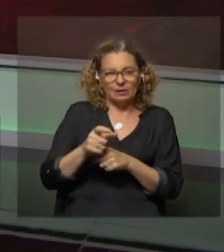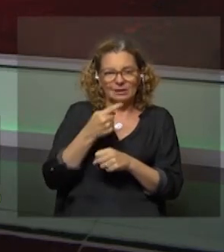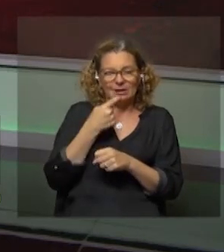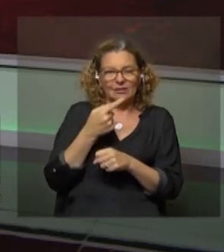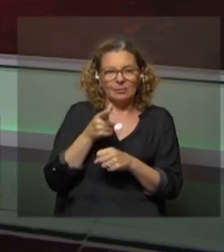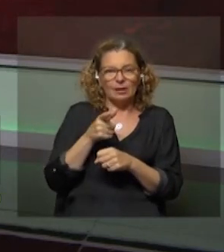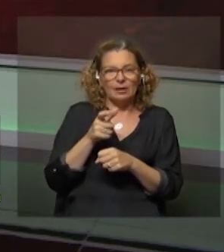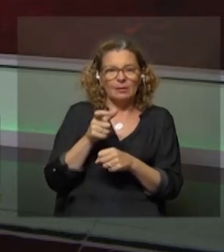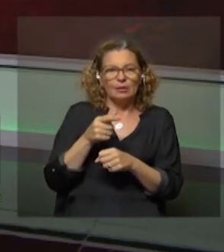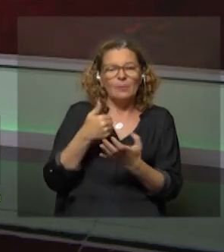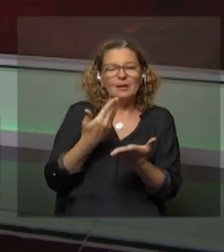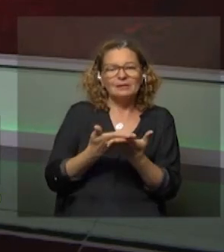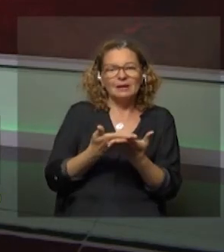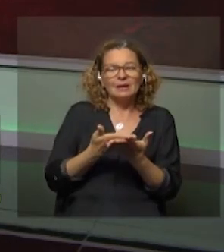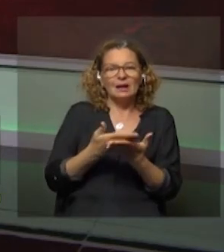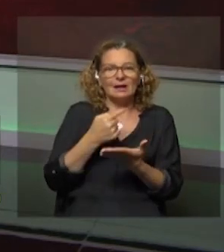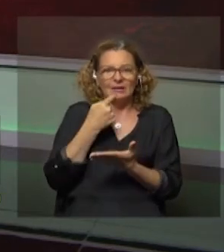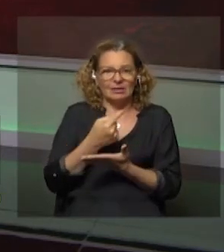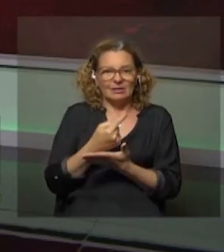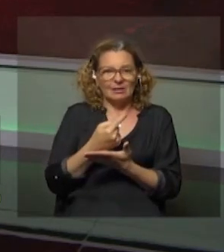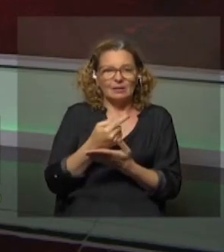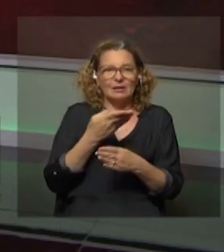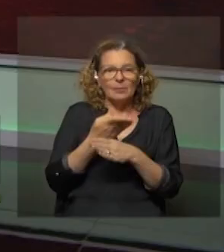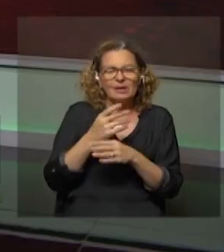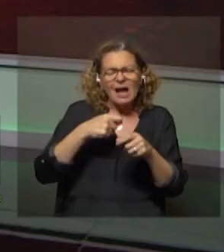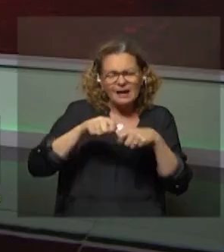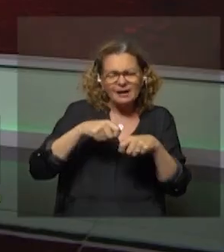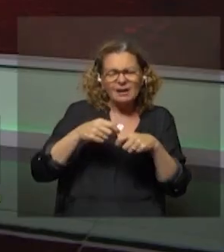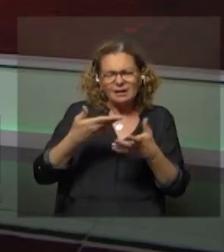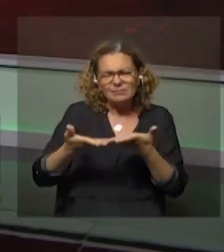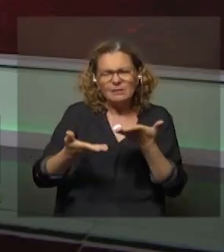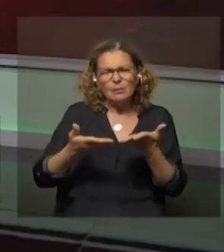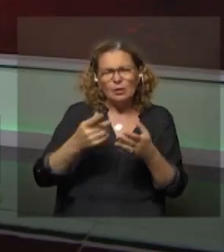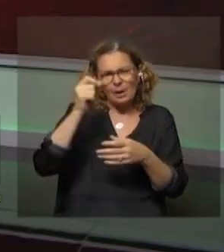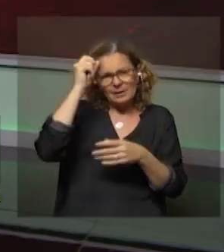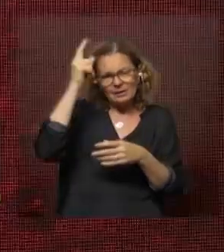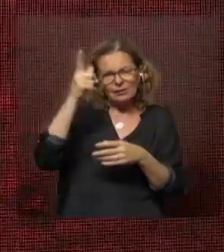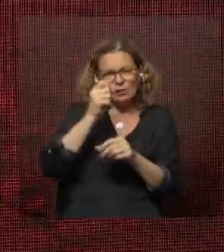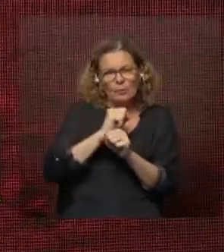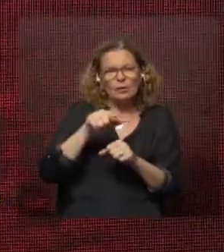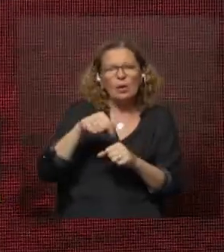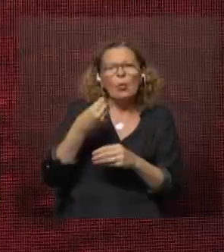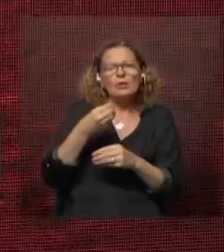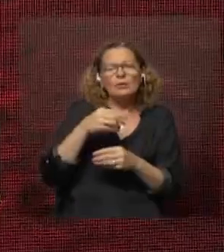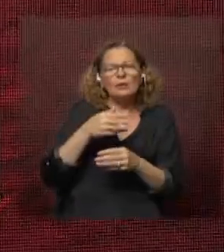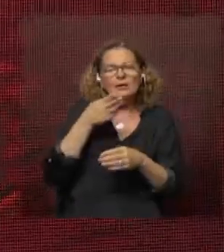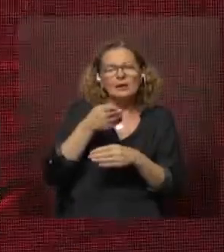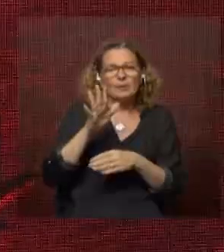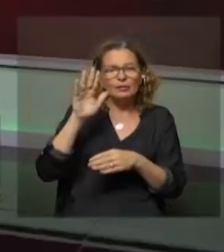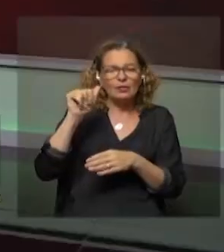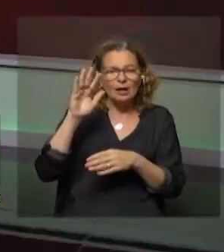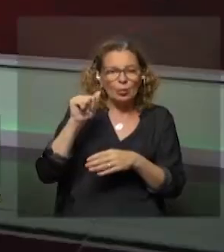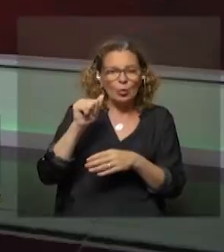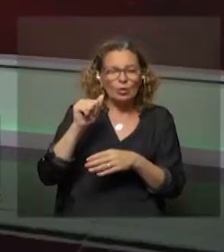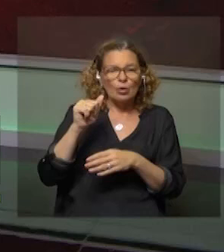planteas esos son lo que le ofrece Domínguez le pide que arregle a esteciano esta capacitaciones que cuando van a ser le manda saludos